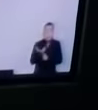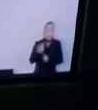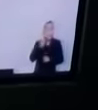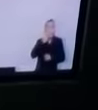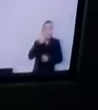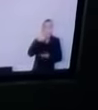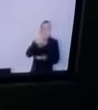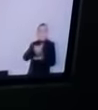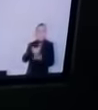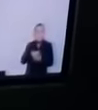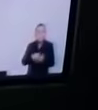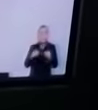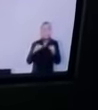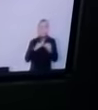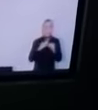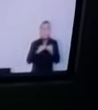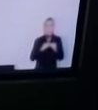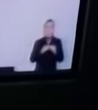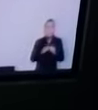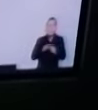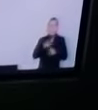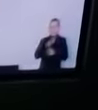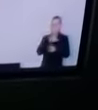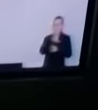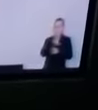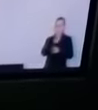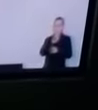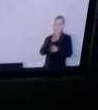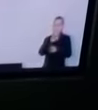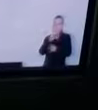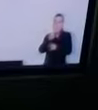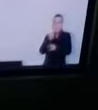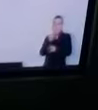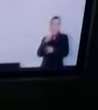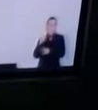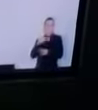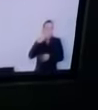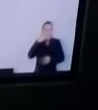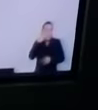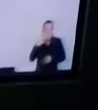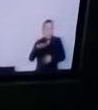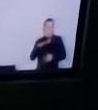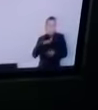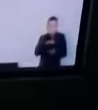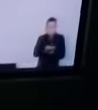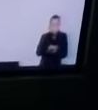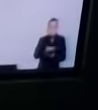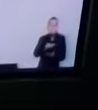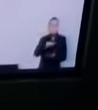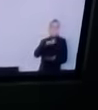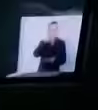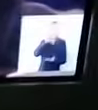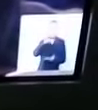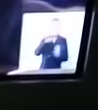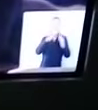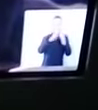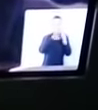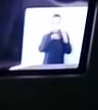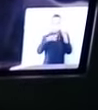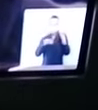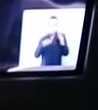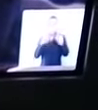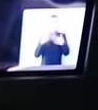tanto, pues también hay un poco más de 500.000 de personas en riesgo por inundaciones y deslizamientos.